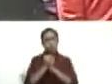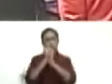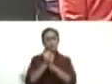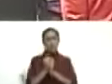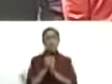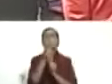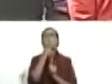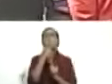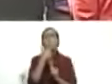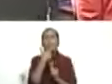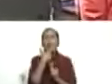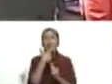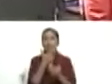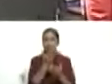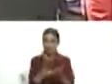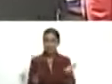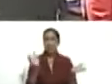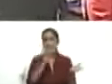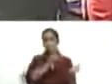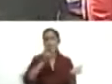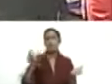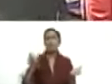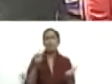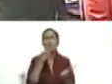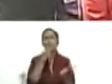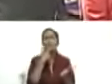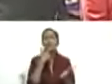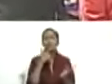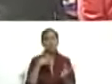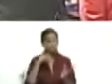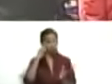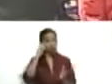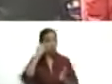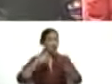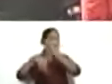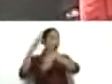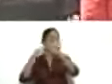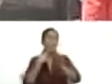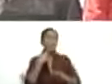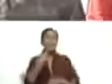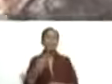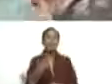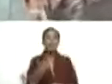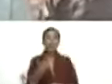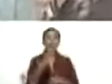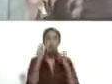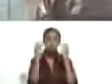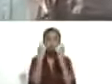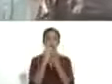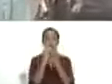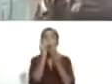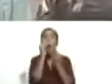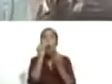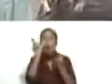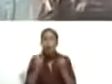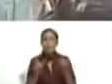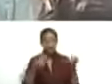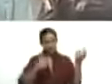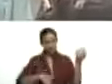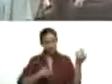bellas. ¿Ah? Decía Ali Primera. ¿Ustedes se acuerdan, gallo? Lo que decía Ali Primera.